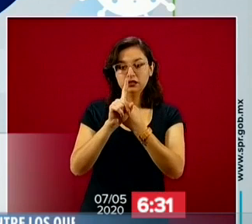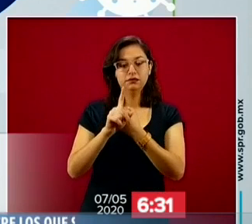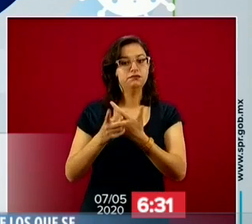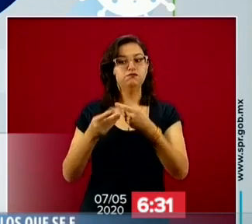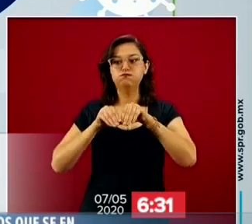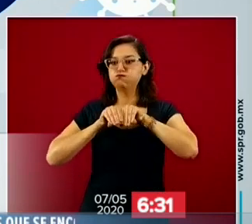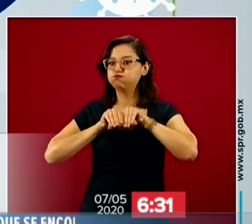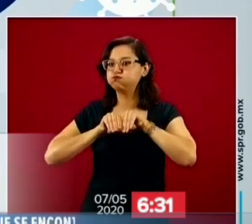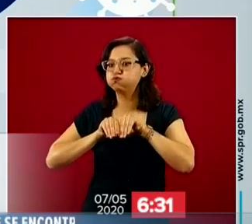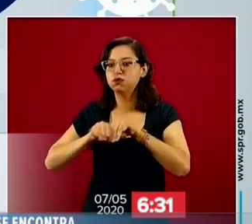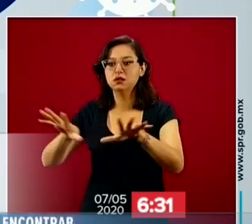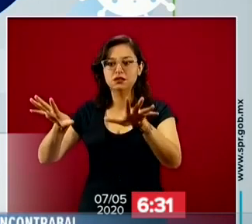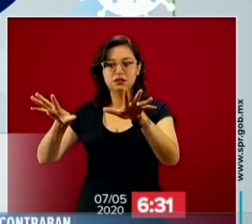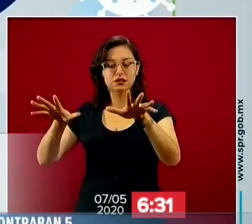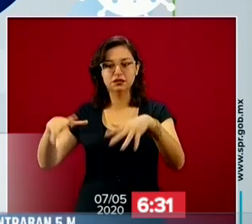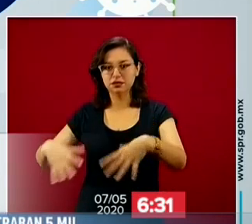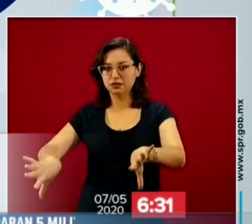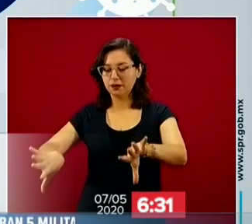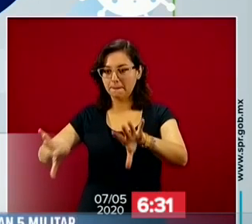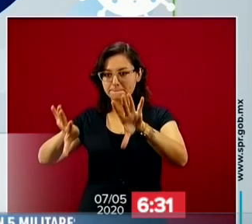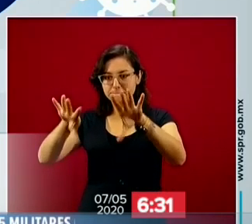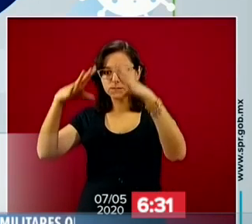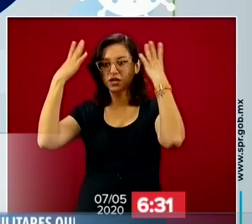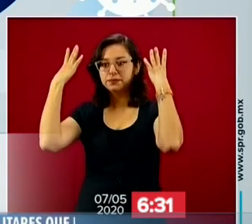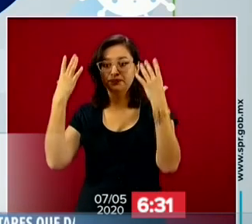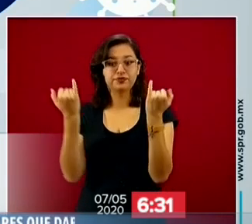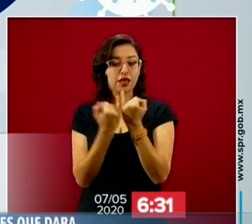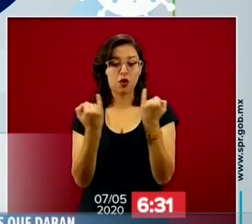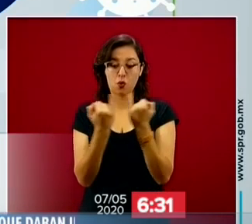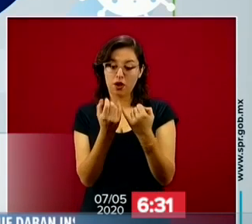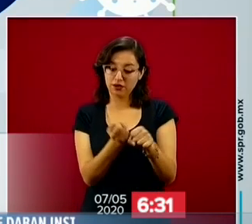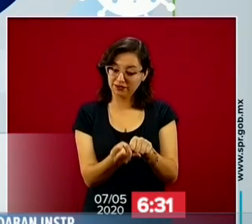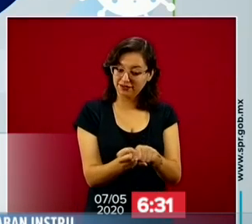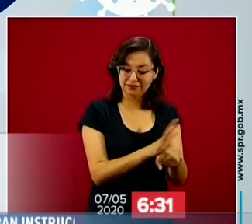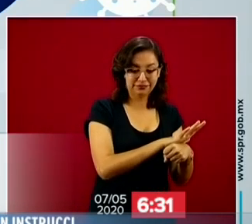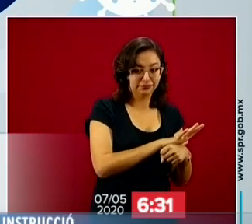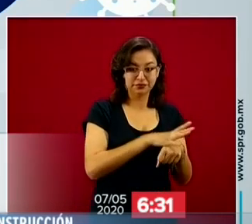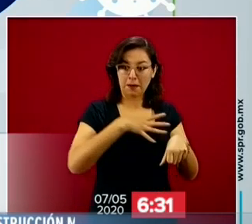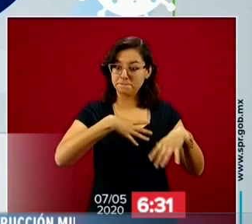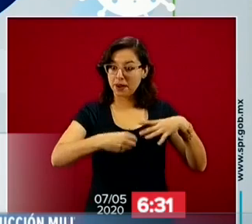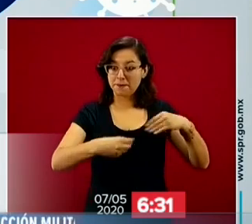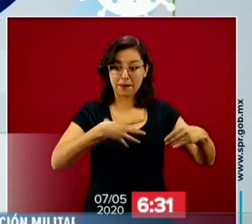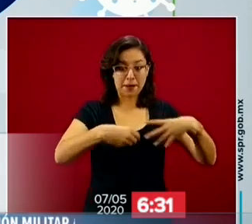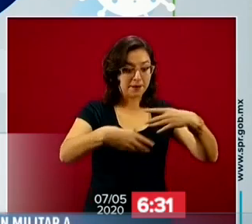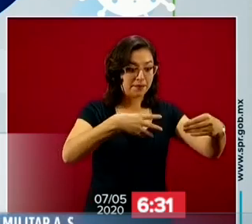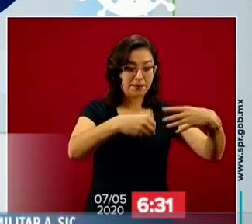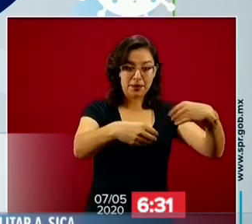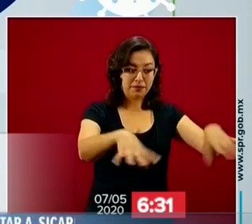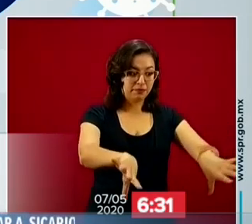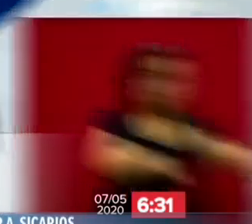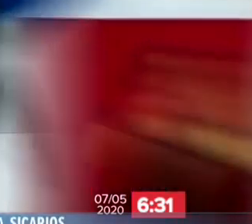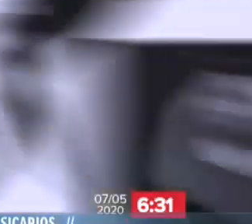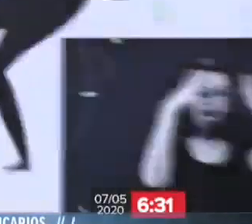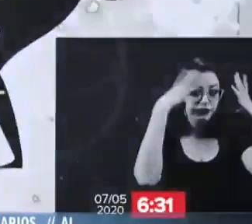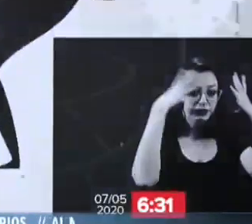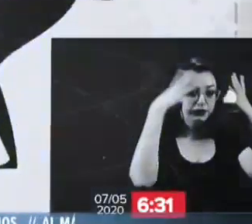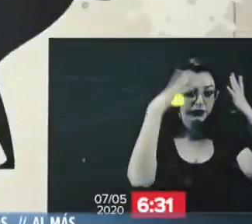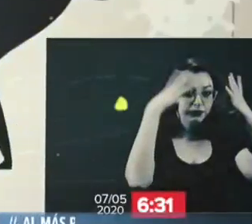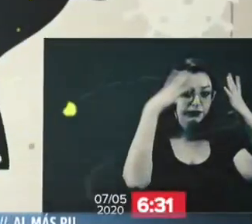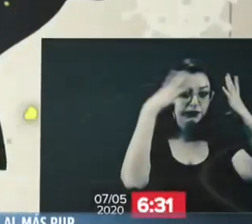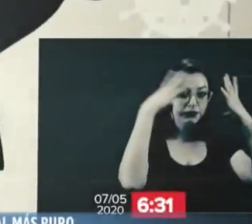que el coronavirus, tiene una alta tasa de transmisión y de proliferación.